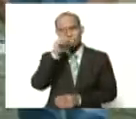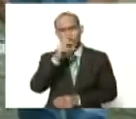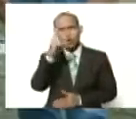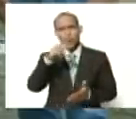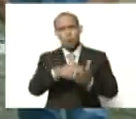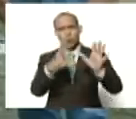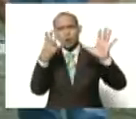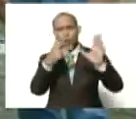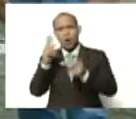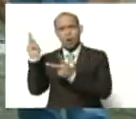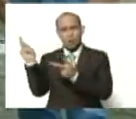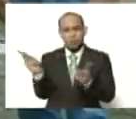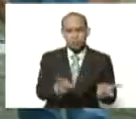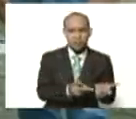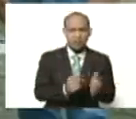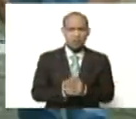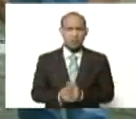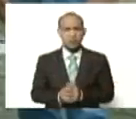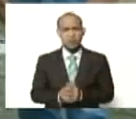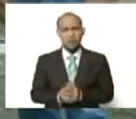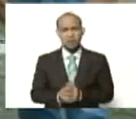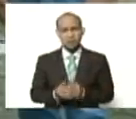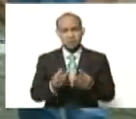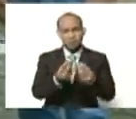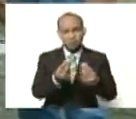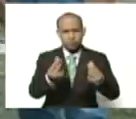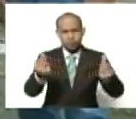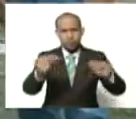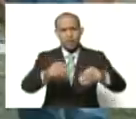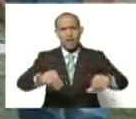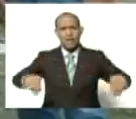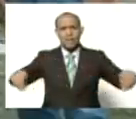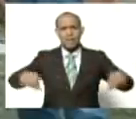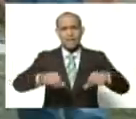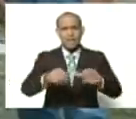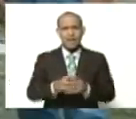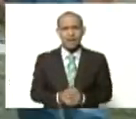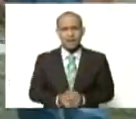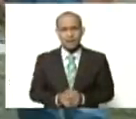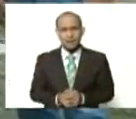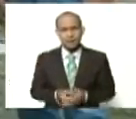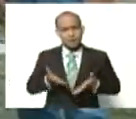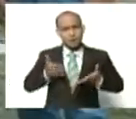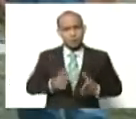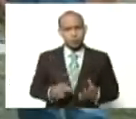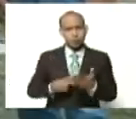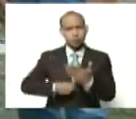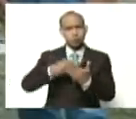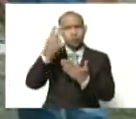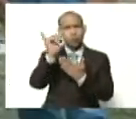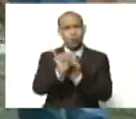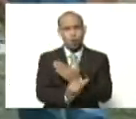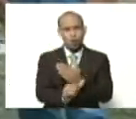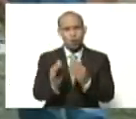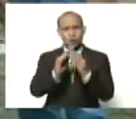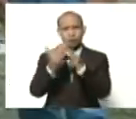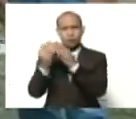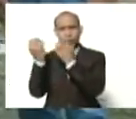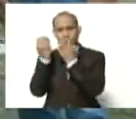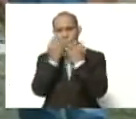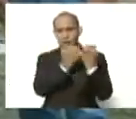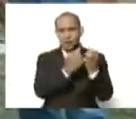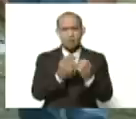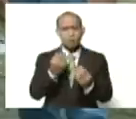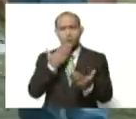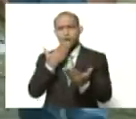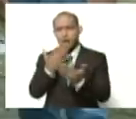visitó en la recuperación de tierra para que naciera el proyecto comunero del Maizal. Pues estamos muy